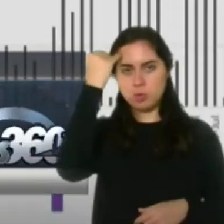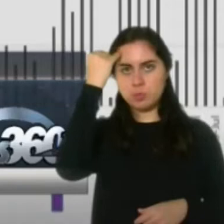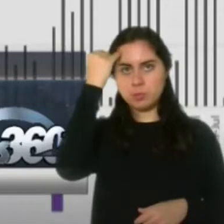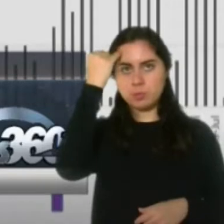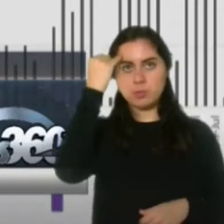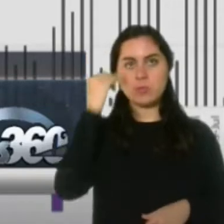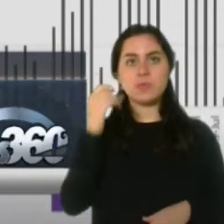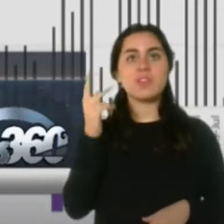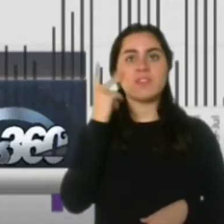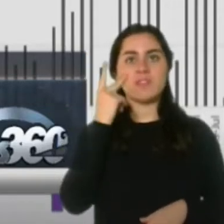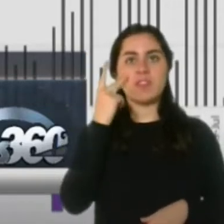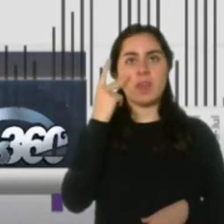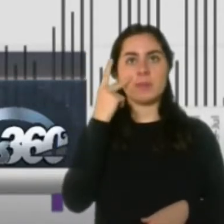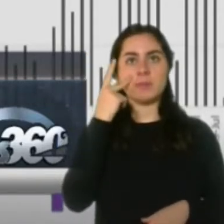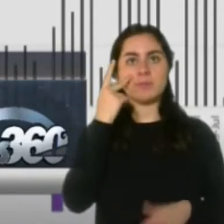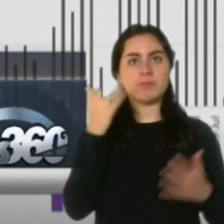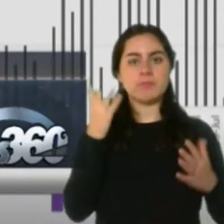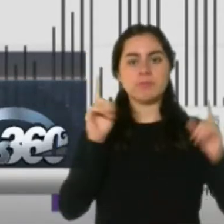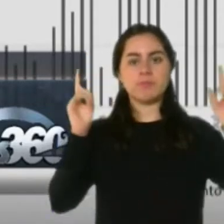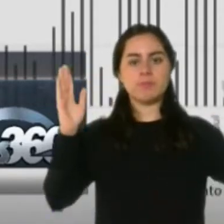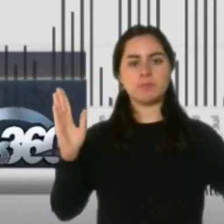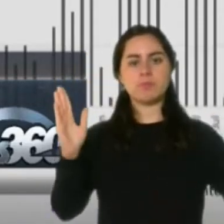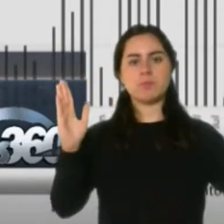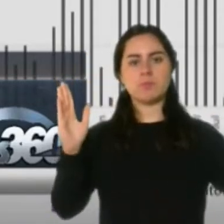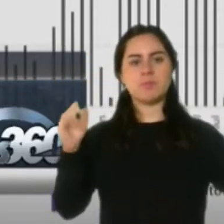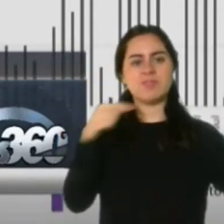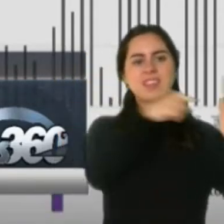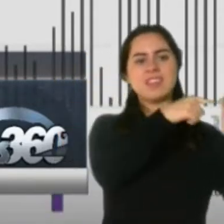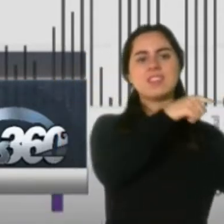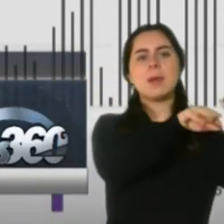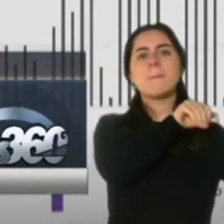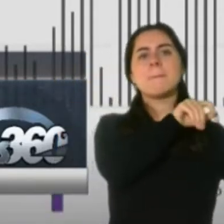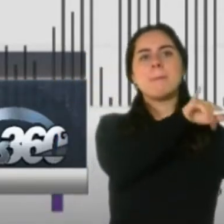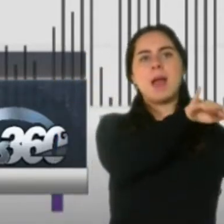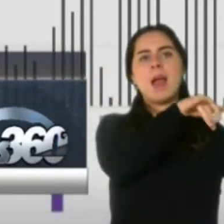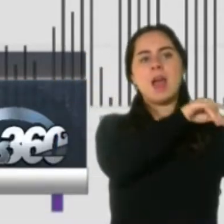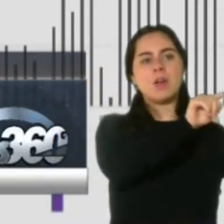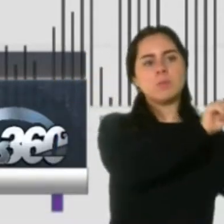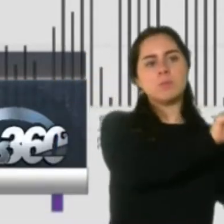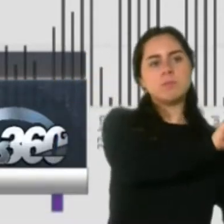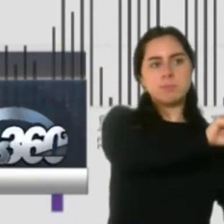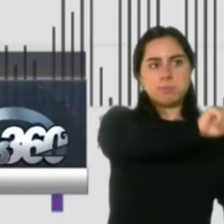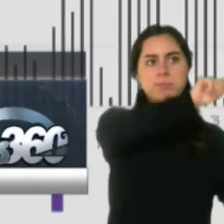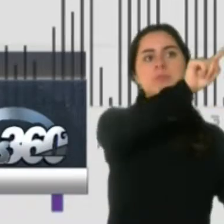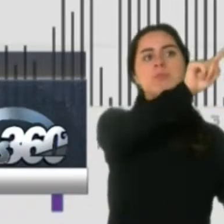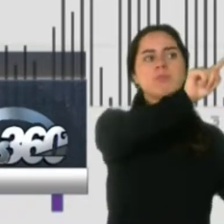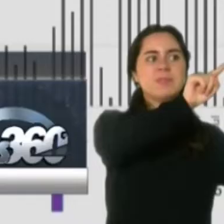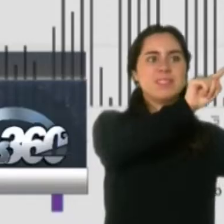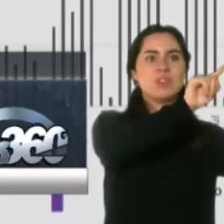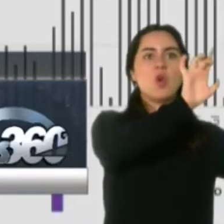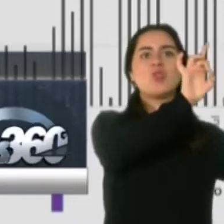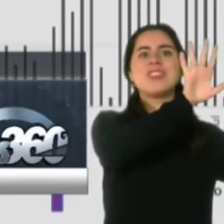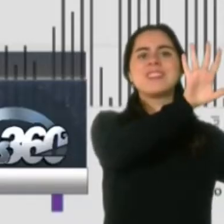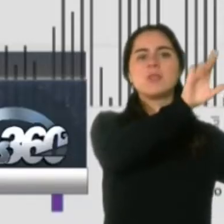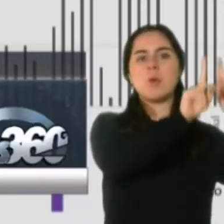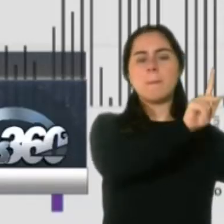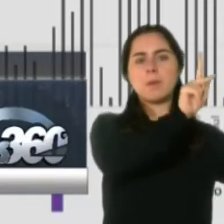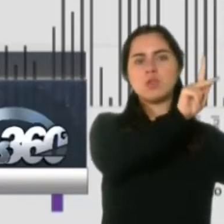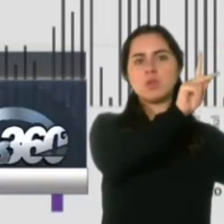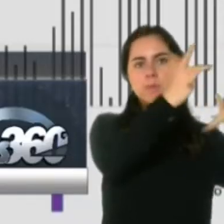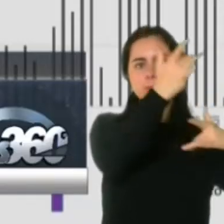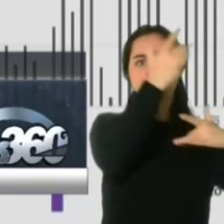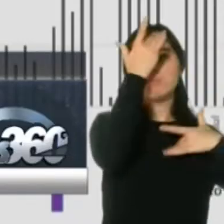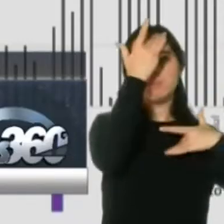hay un pico que se dio alrededor del 30 de marzo, donde está la flecha, donde tuvimos 85 casos, y eso se